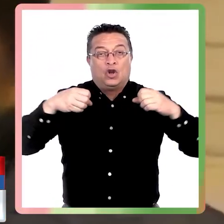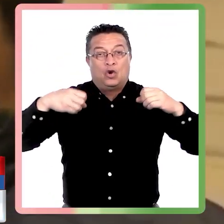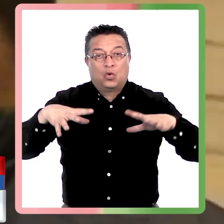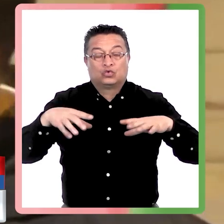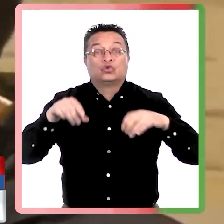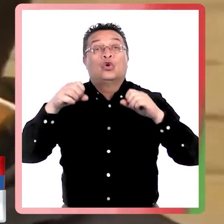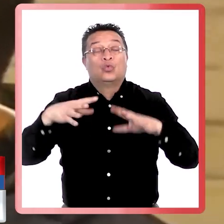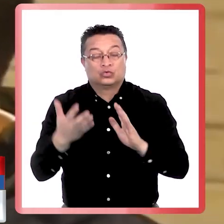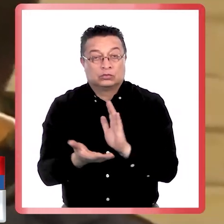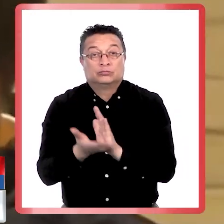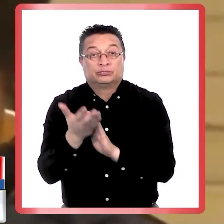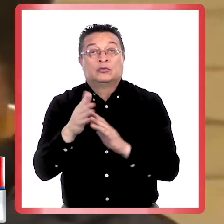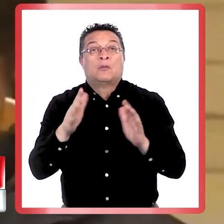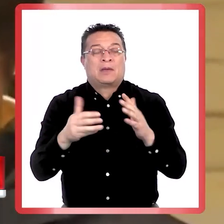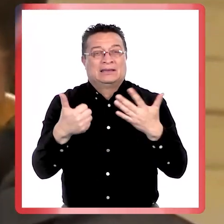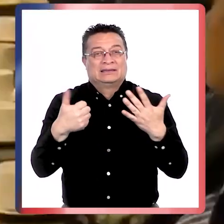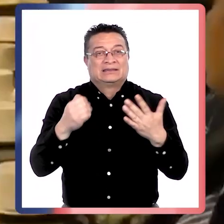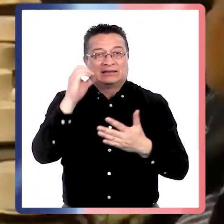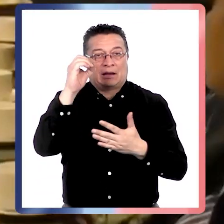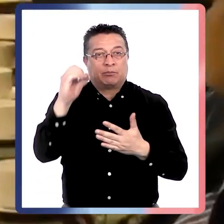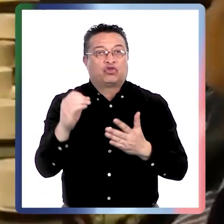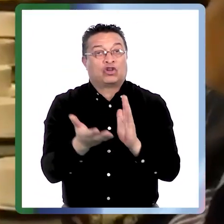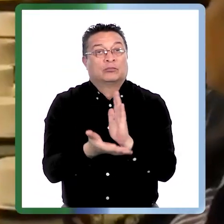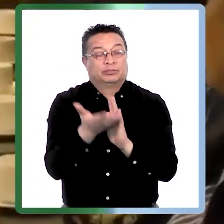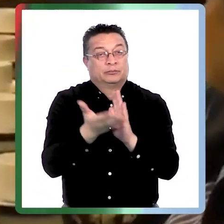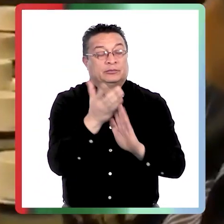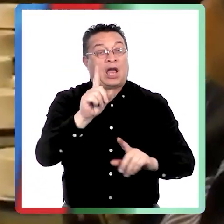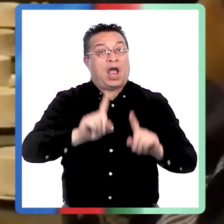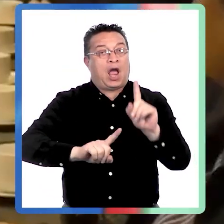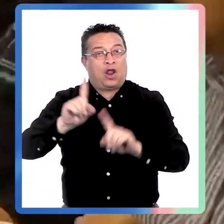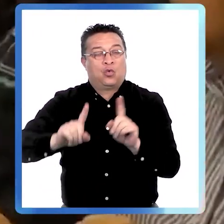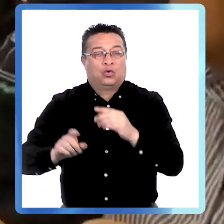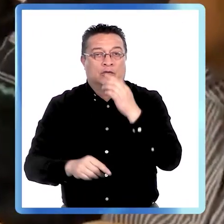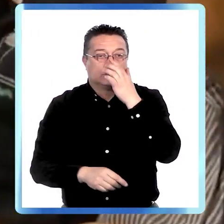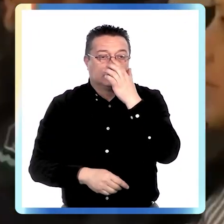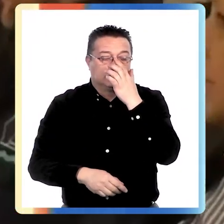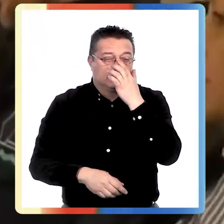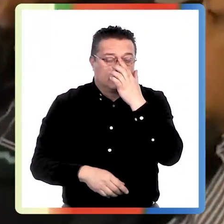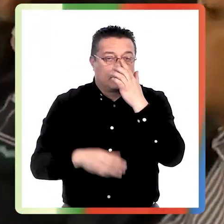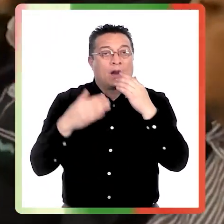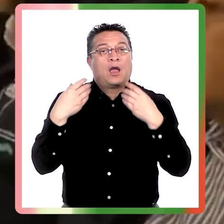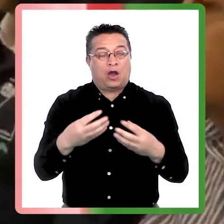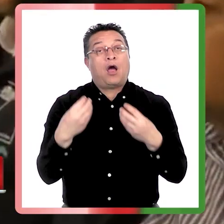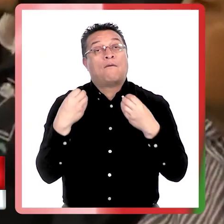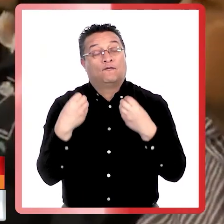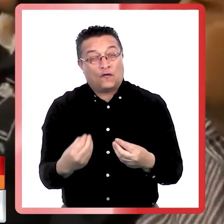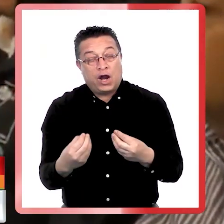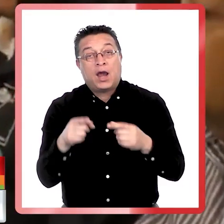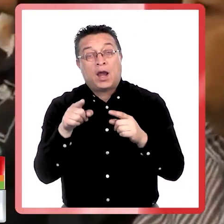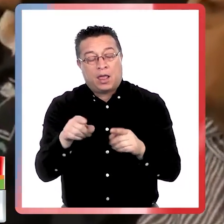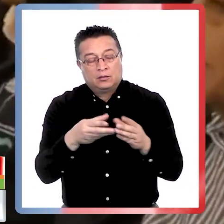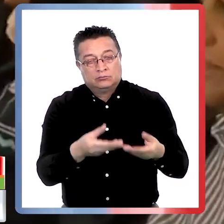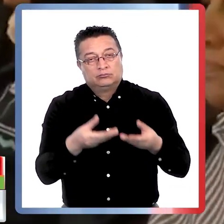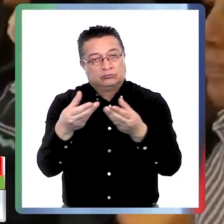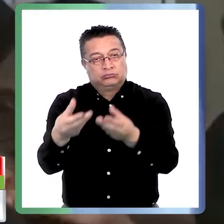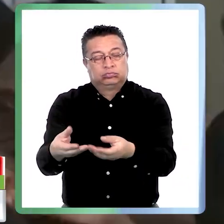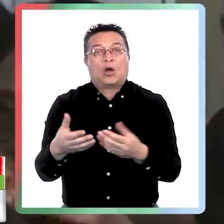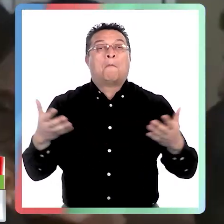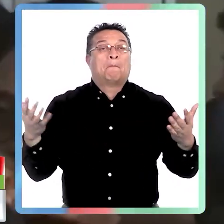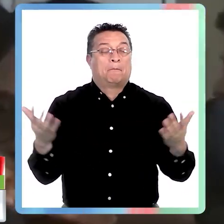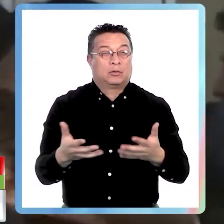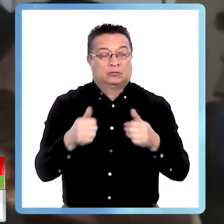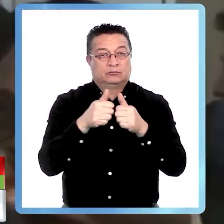alza de la luz, alza que llegaría hasta el 60% en algunos casos. Tuvimos una buena recepción de